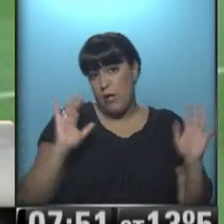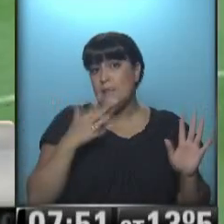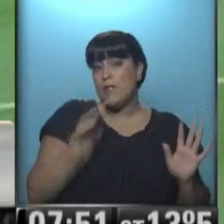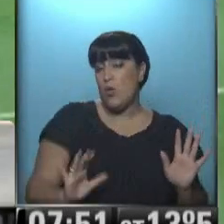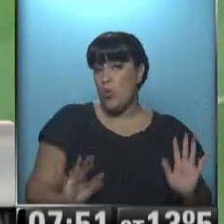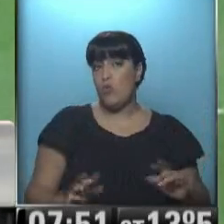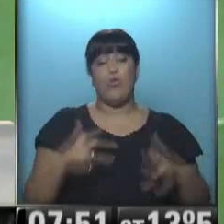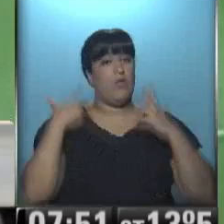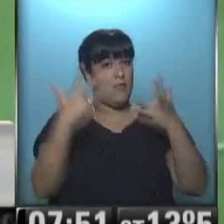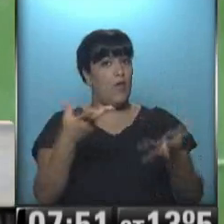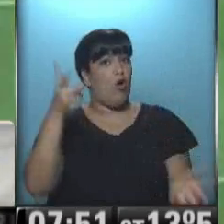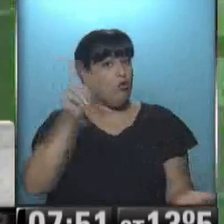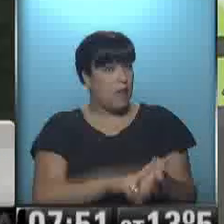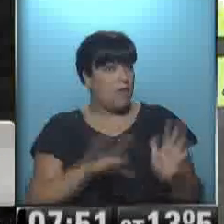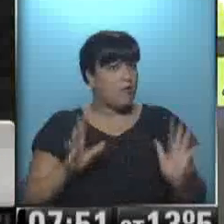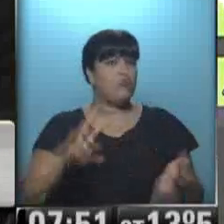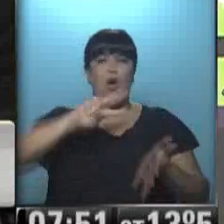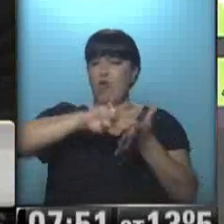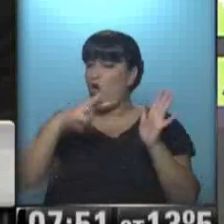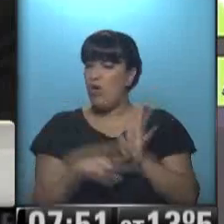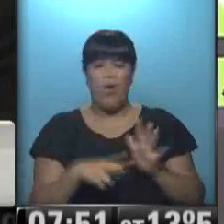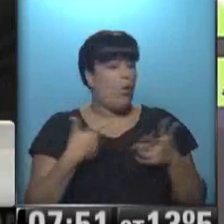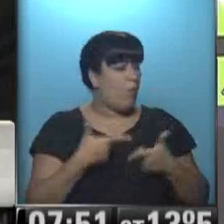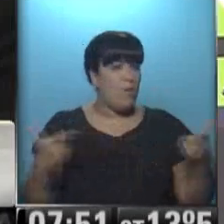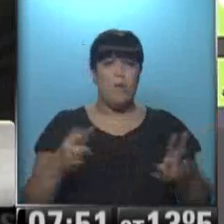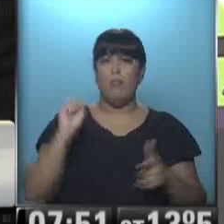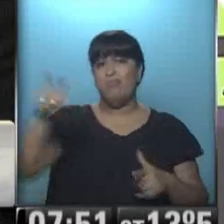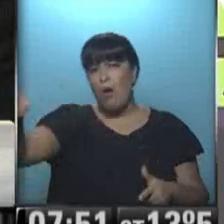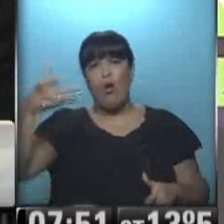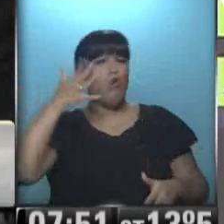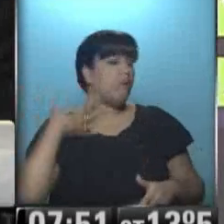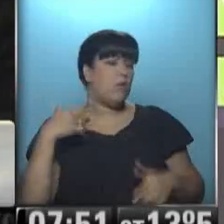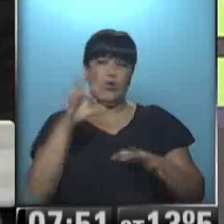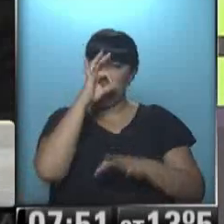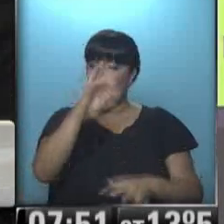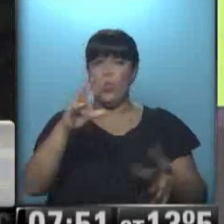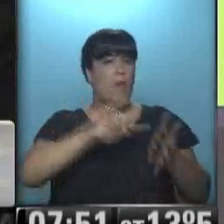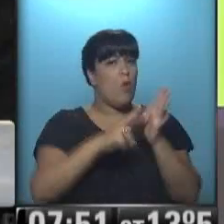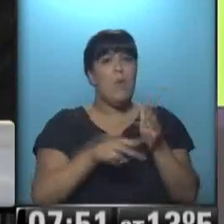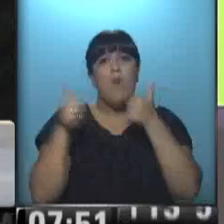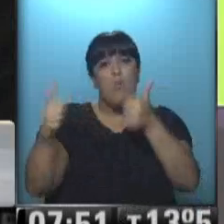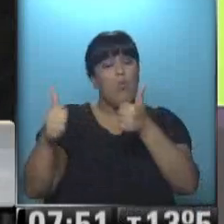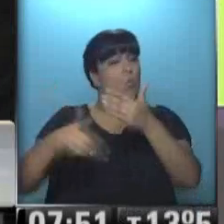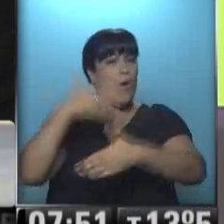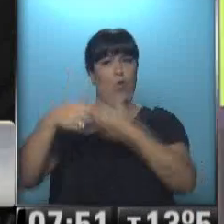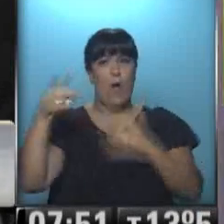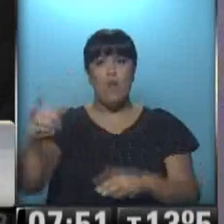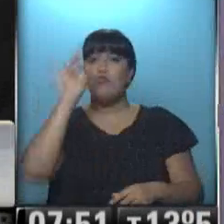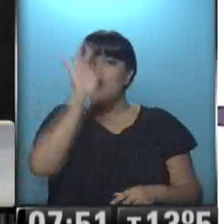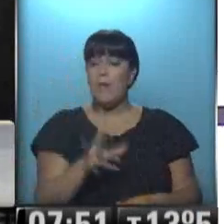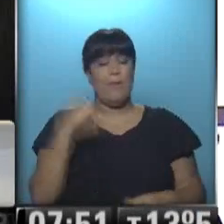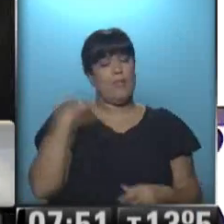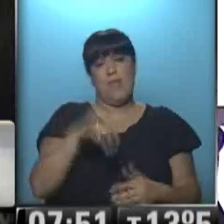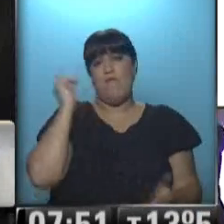Vuelvo a repetir, no tengo ningún problema, ni tuve jamás un problema con Carlos Tevez. No, no, es un muy buen jugador. Simplemente tengo que tomar